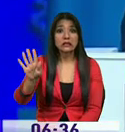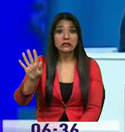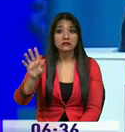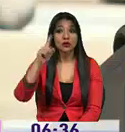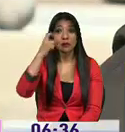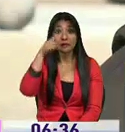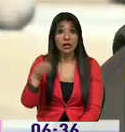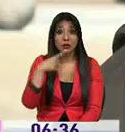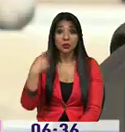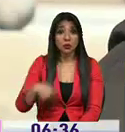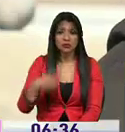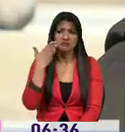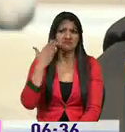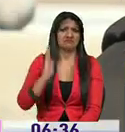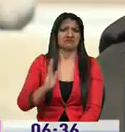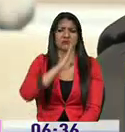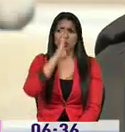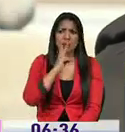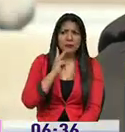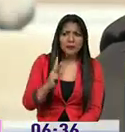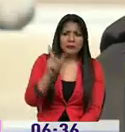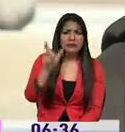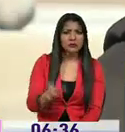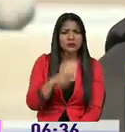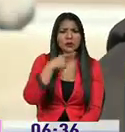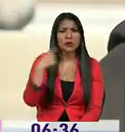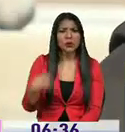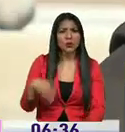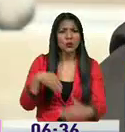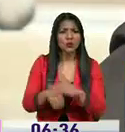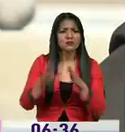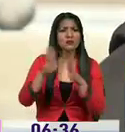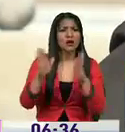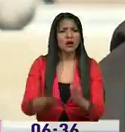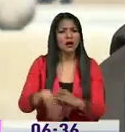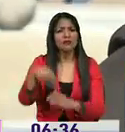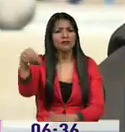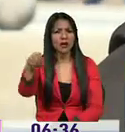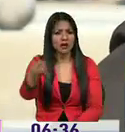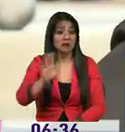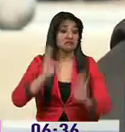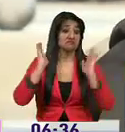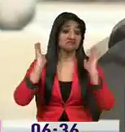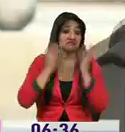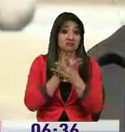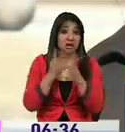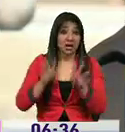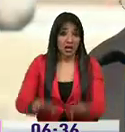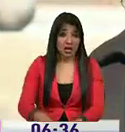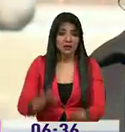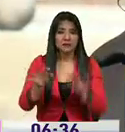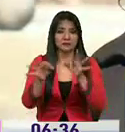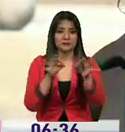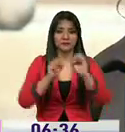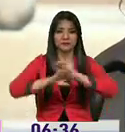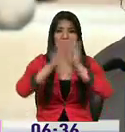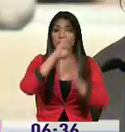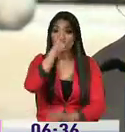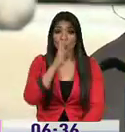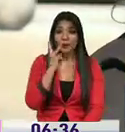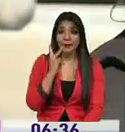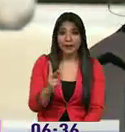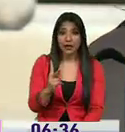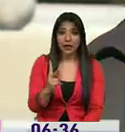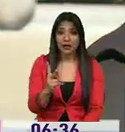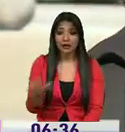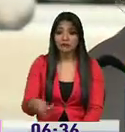Kremlin. Nunca he visto a ningún ciudadano ruso en la embajada o fuera de la embajada en Londres. Y solo para aclarar, yo nunca he visto que le